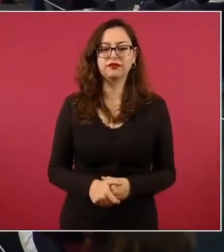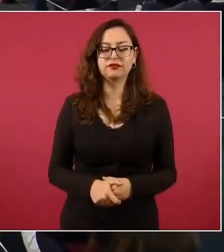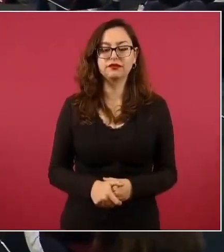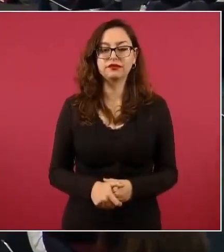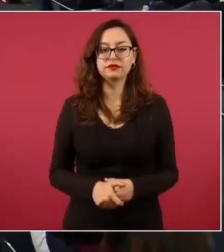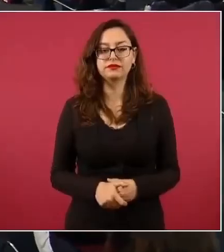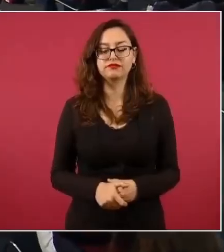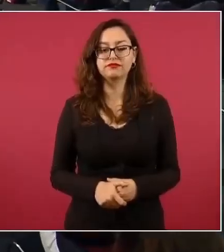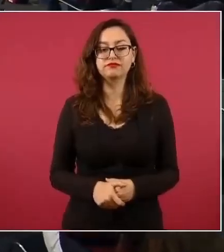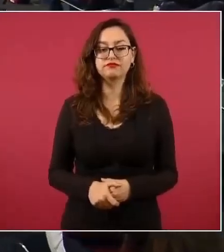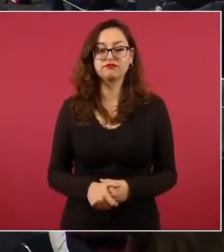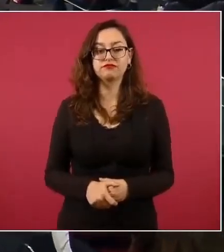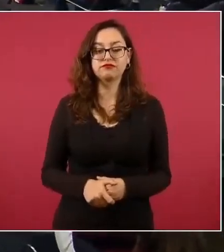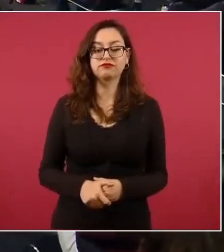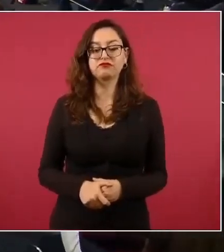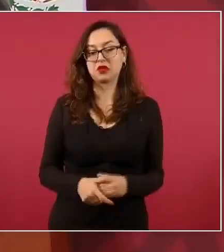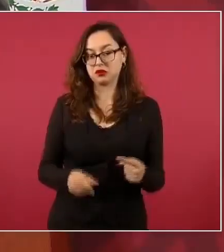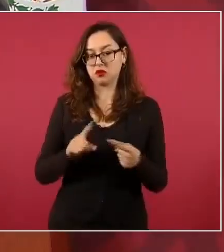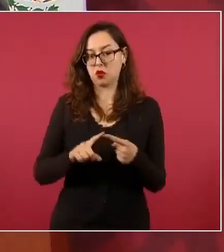pero así como esto,